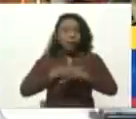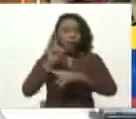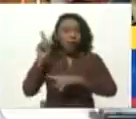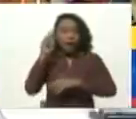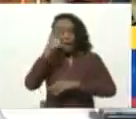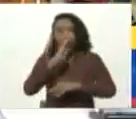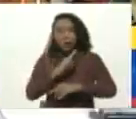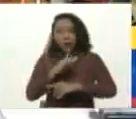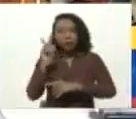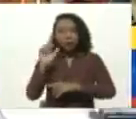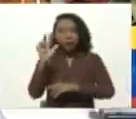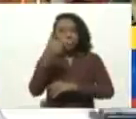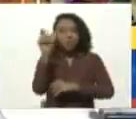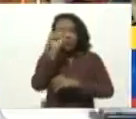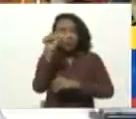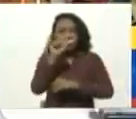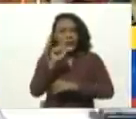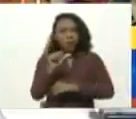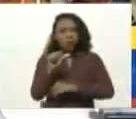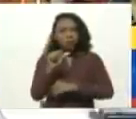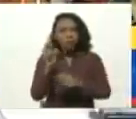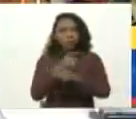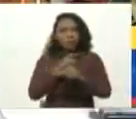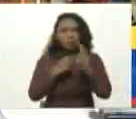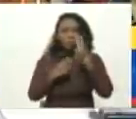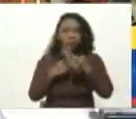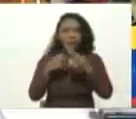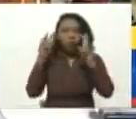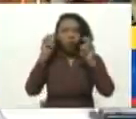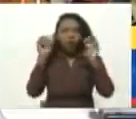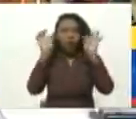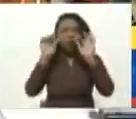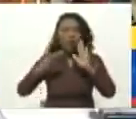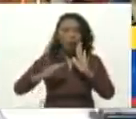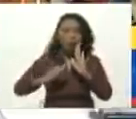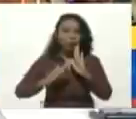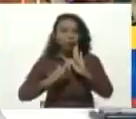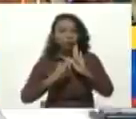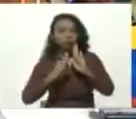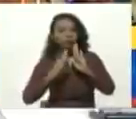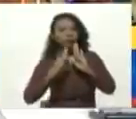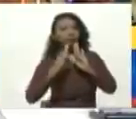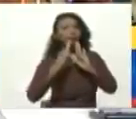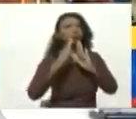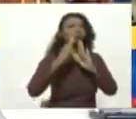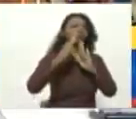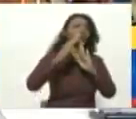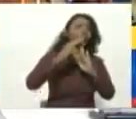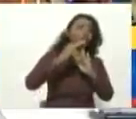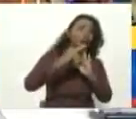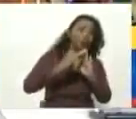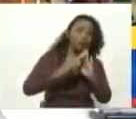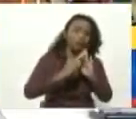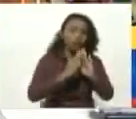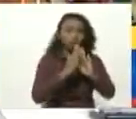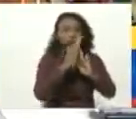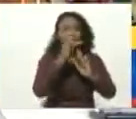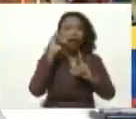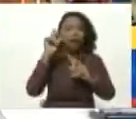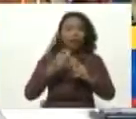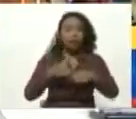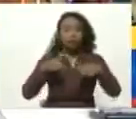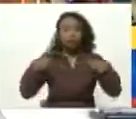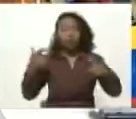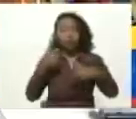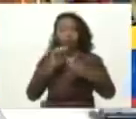A partir de la tercera semana de agosto observamos un nuevo ascenso de la curva nacional, que coincide con el incremento de